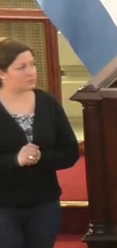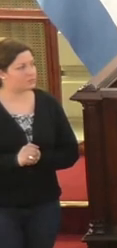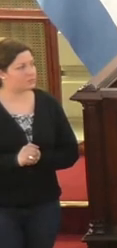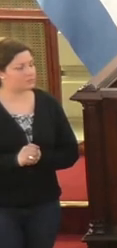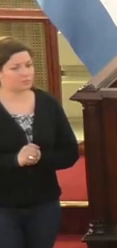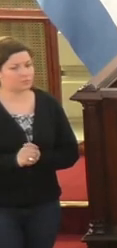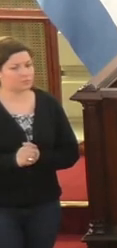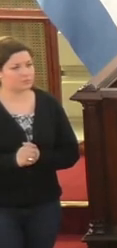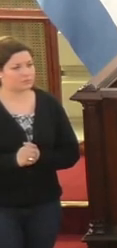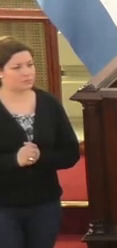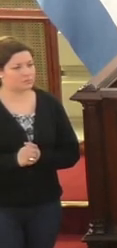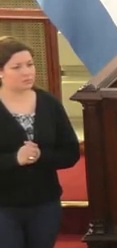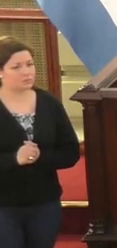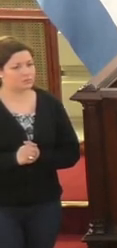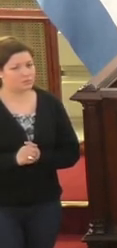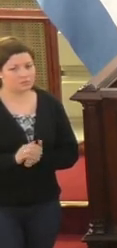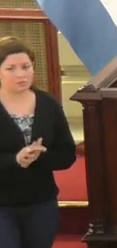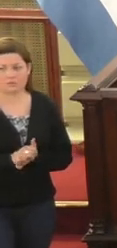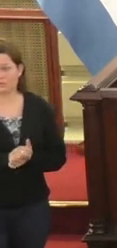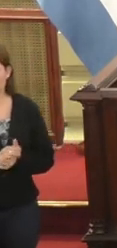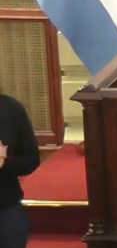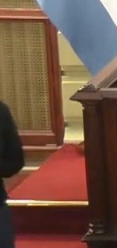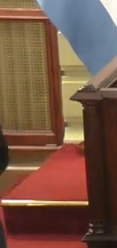Diputada Brisa Altamiranda.